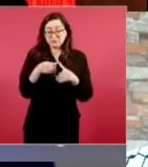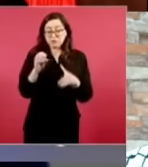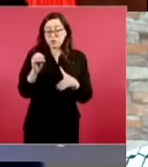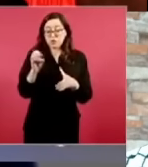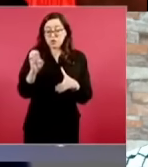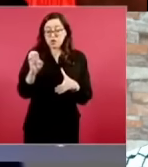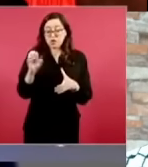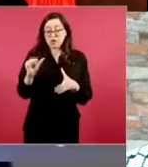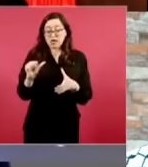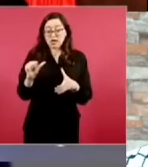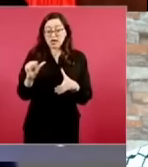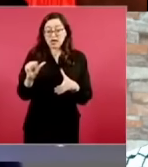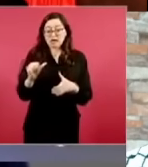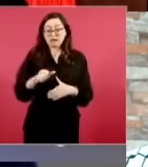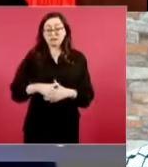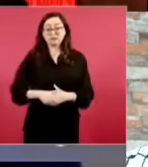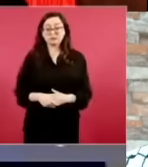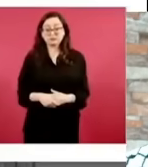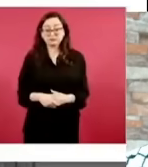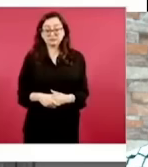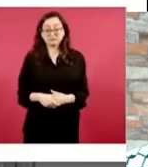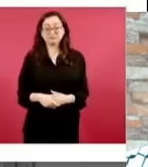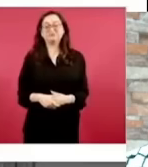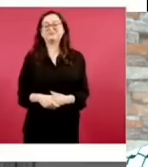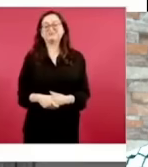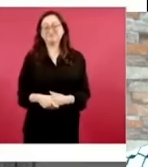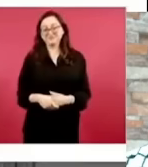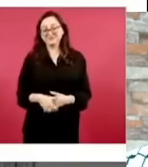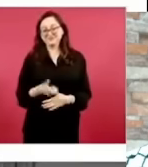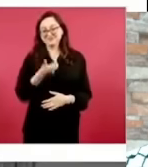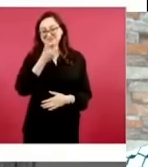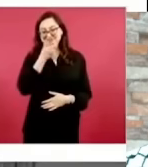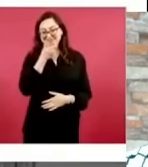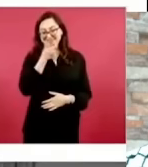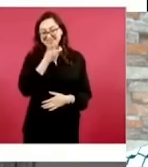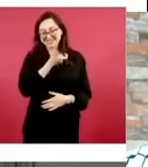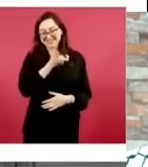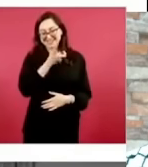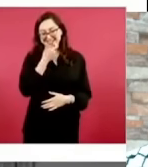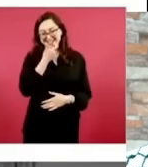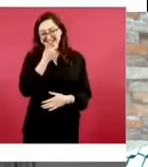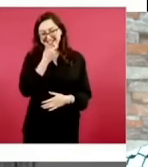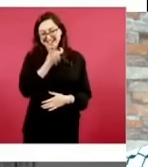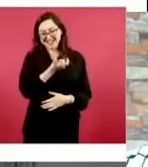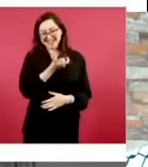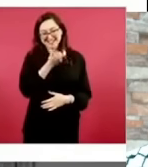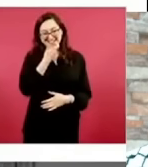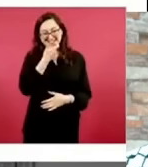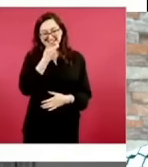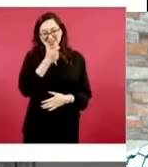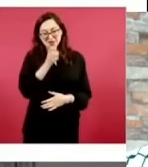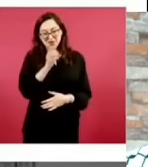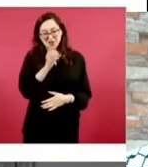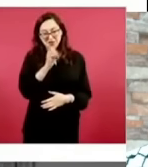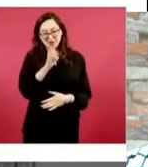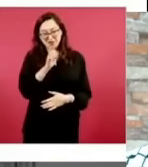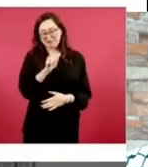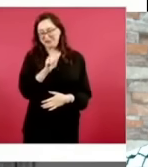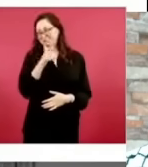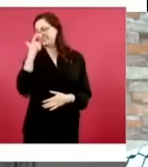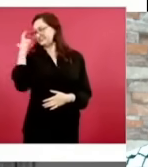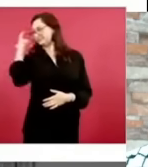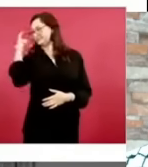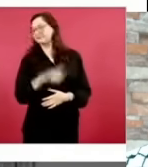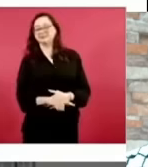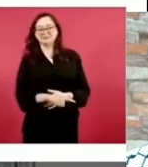oa Cómo no me voy a reír de la oea que es una cosa tan